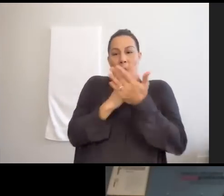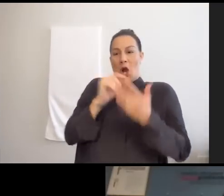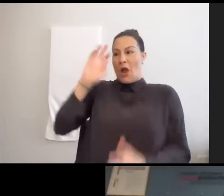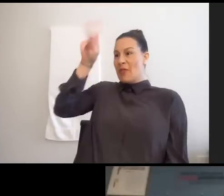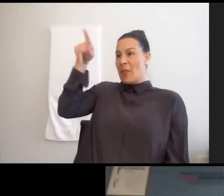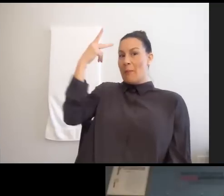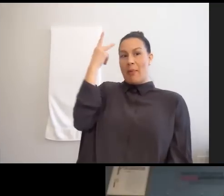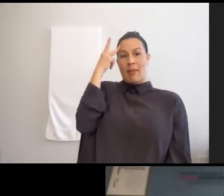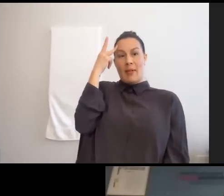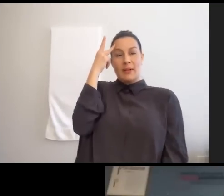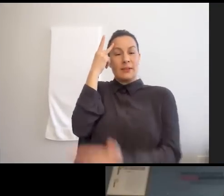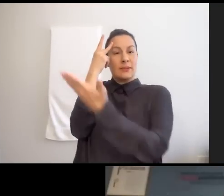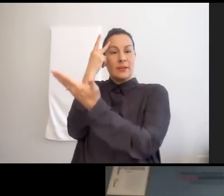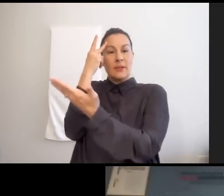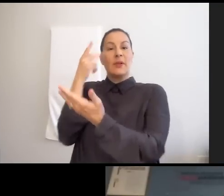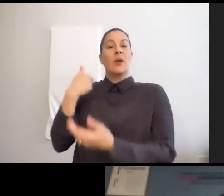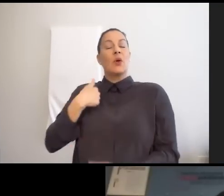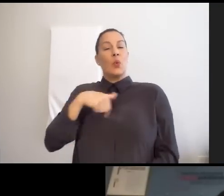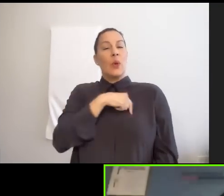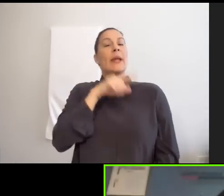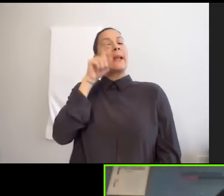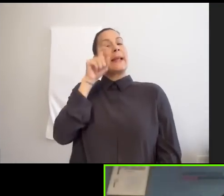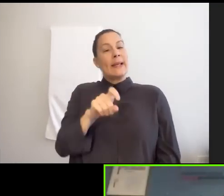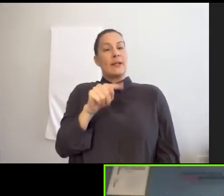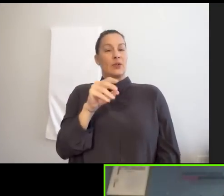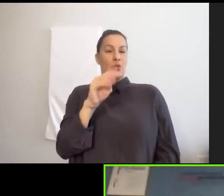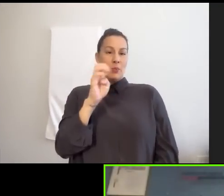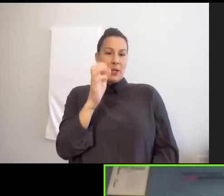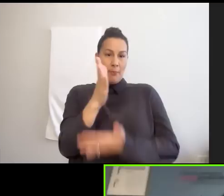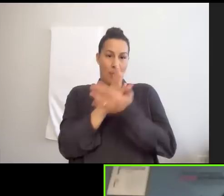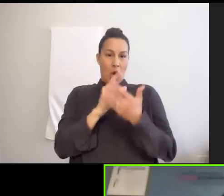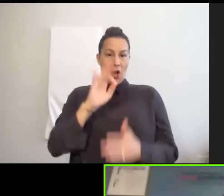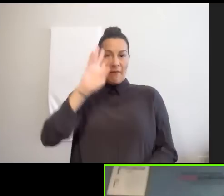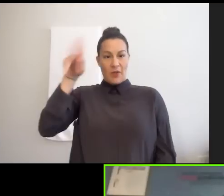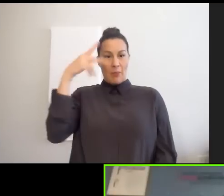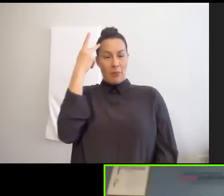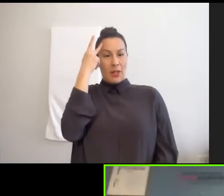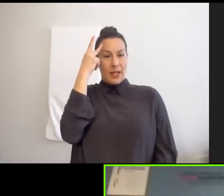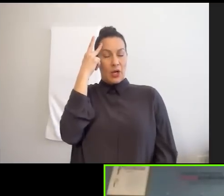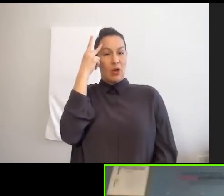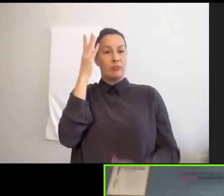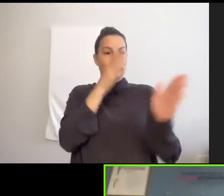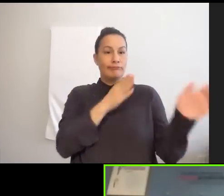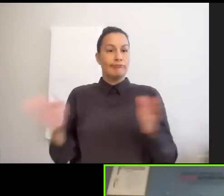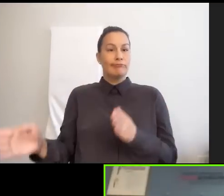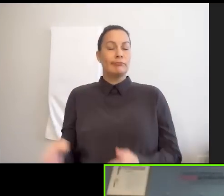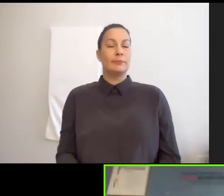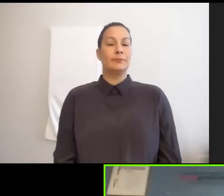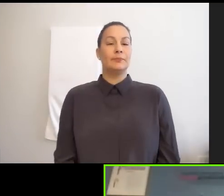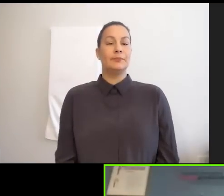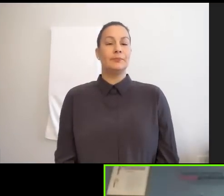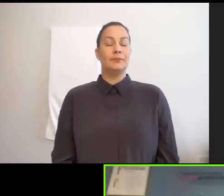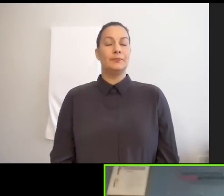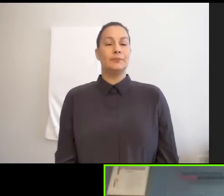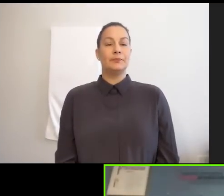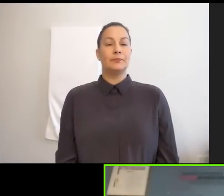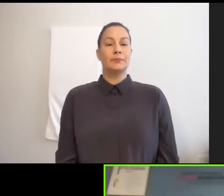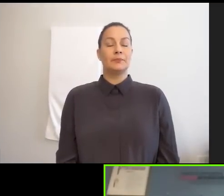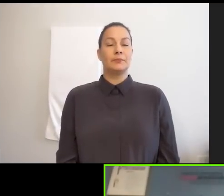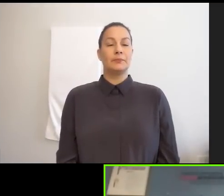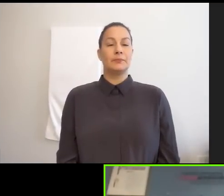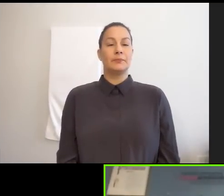fight to be part of that agenda. Y tenemos que comenzar a cambiar nuestros discursos bonitos, nuestros discursos